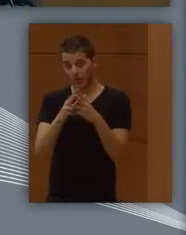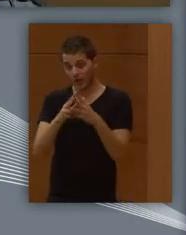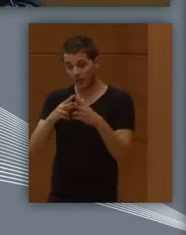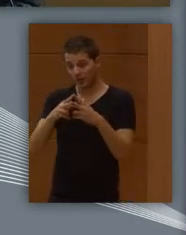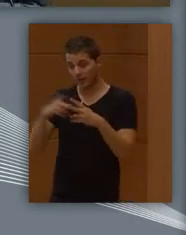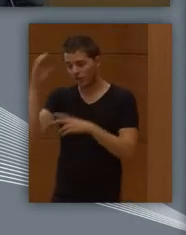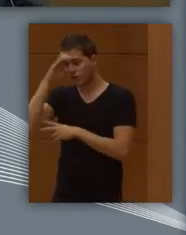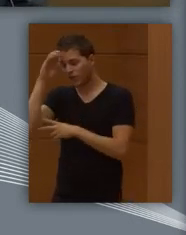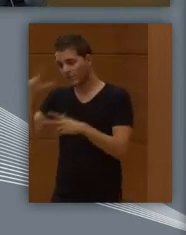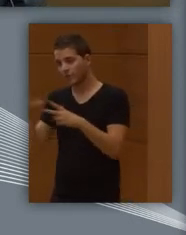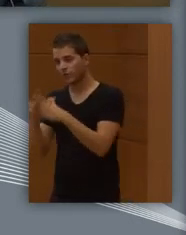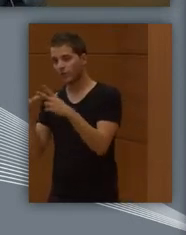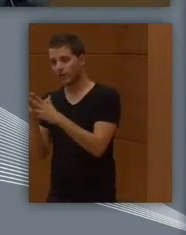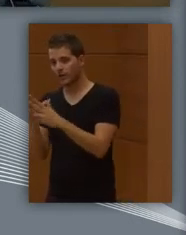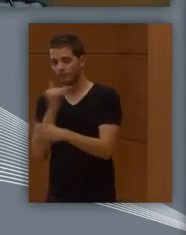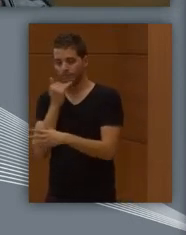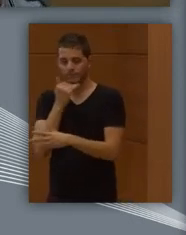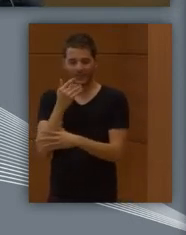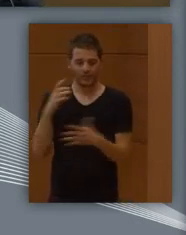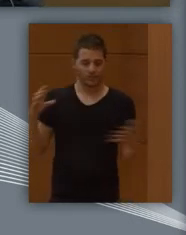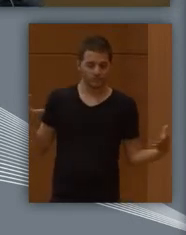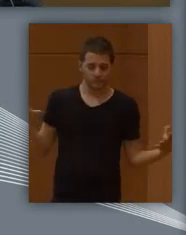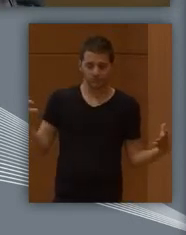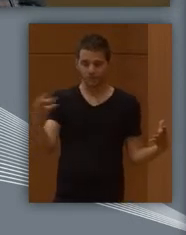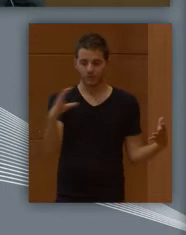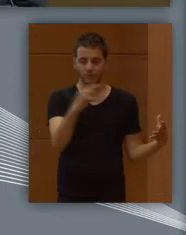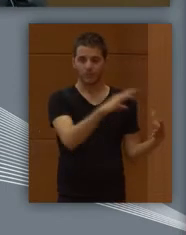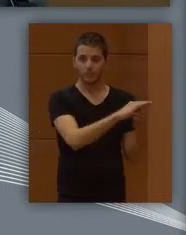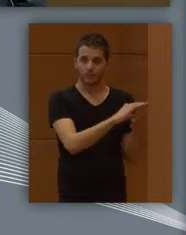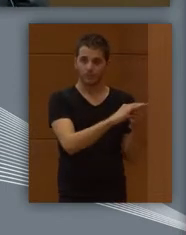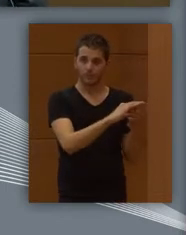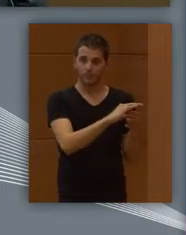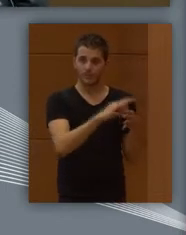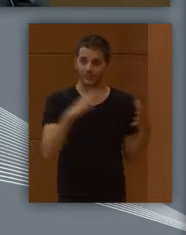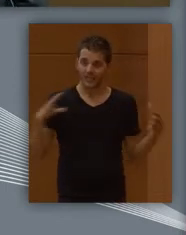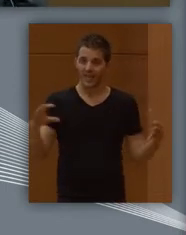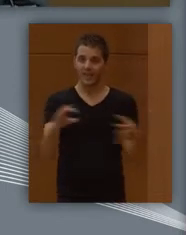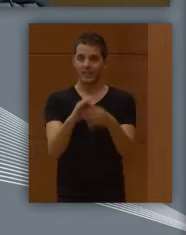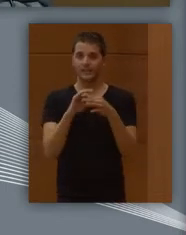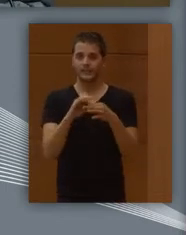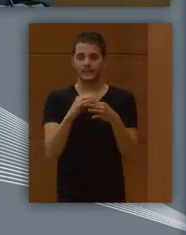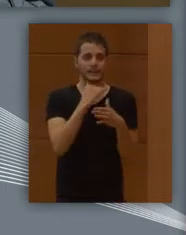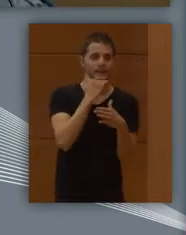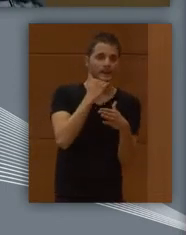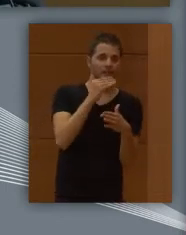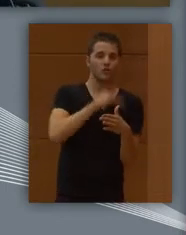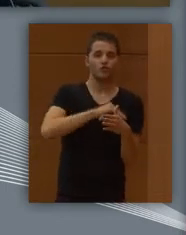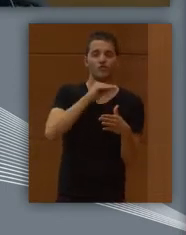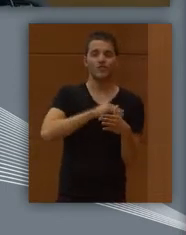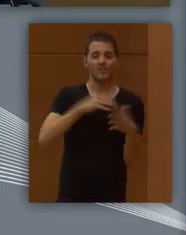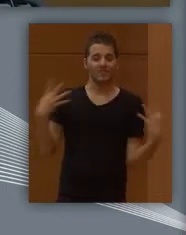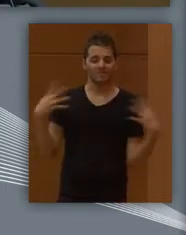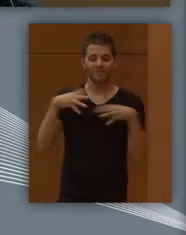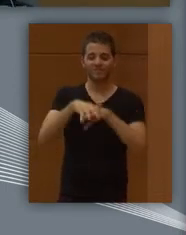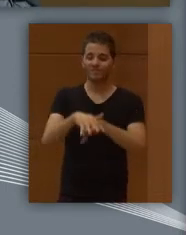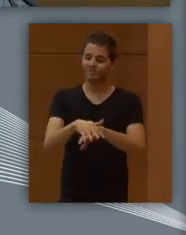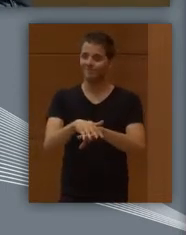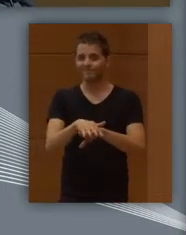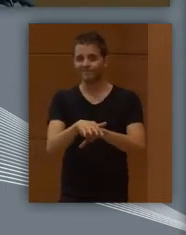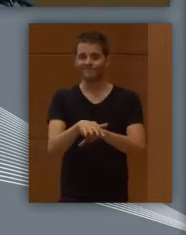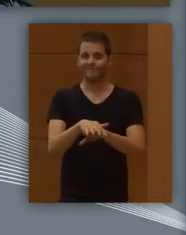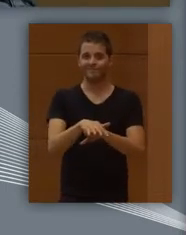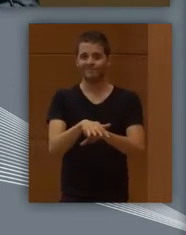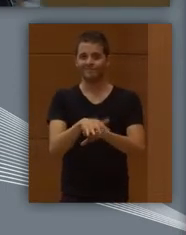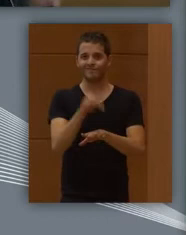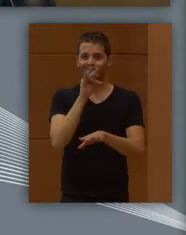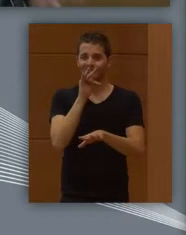algo está pasando que no estamos hablando lo suficiente, que no lo estamos viendo de la manera suficientemente integrada que